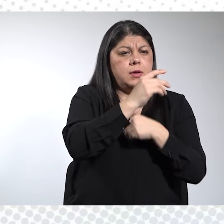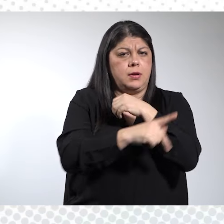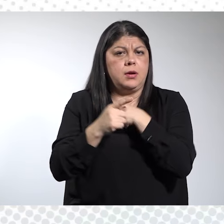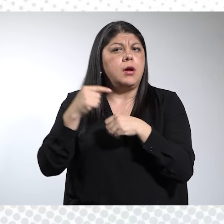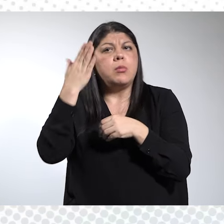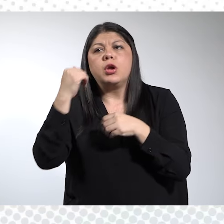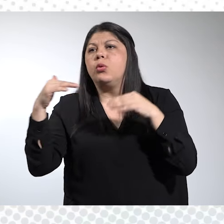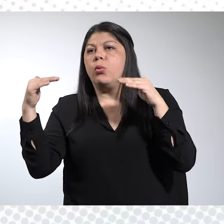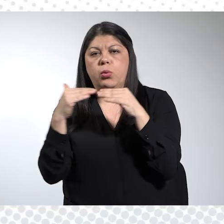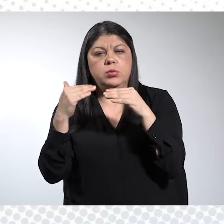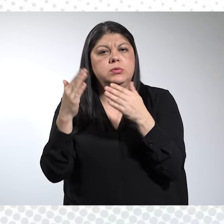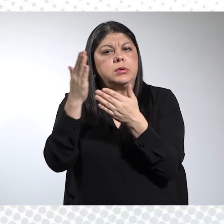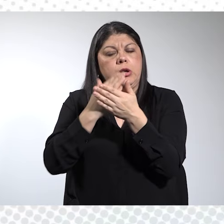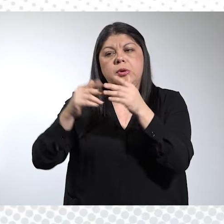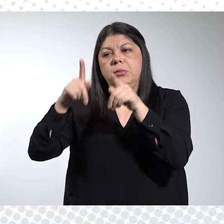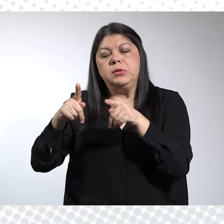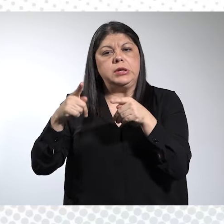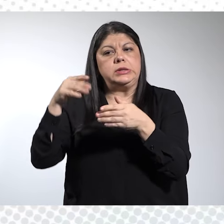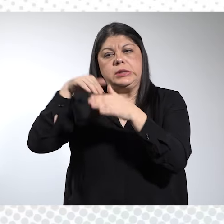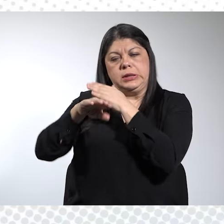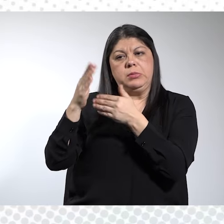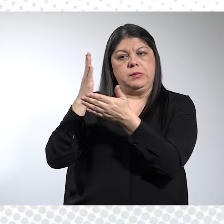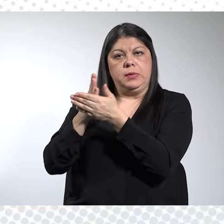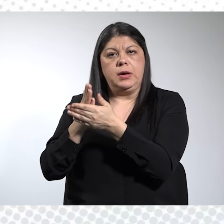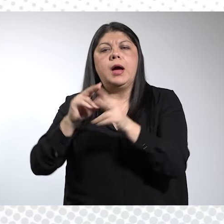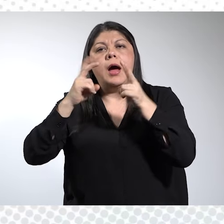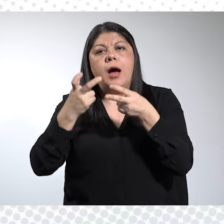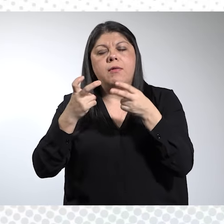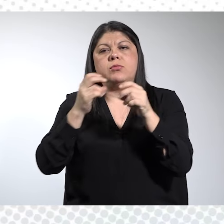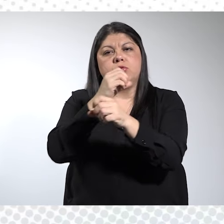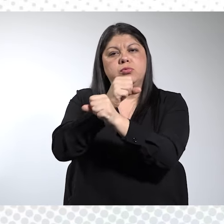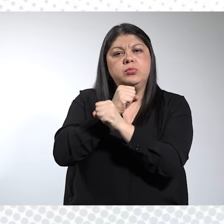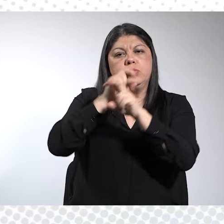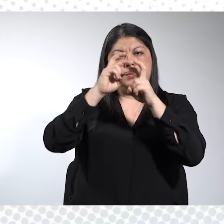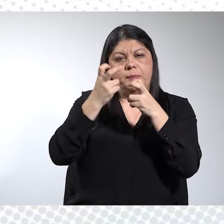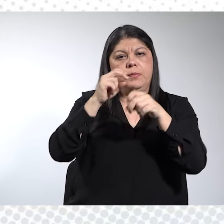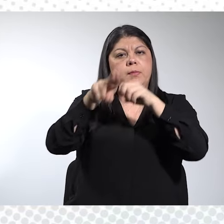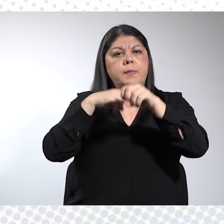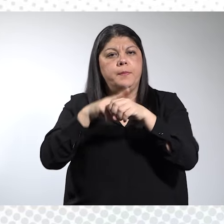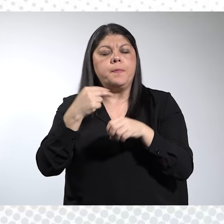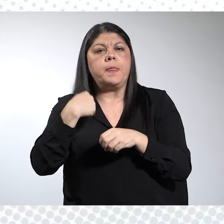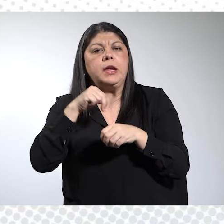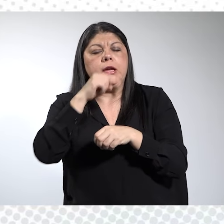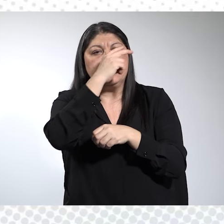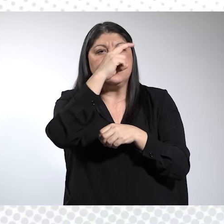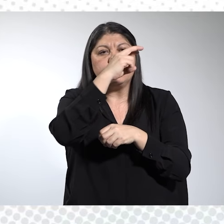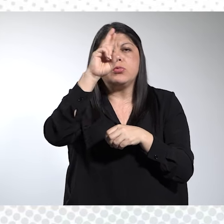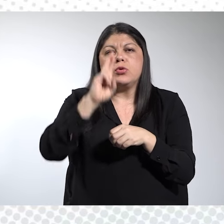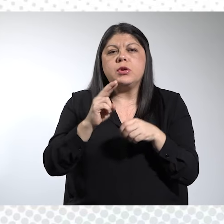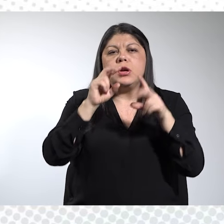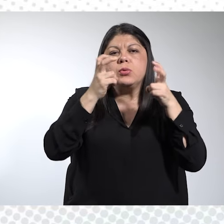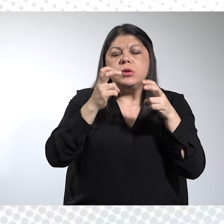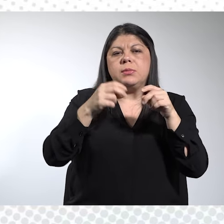porque tampoco es justo que paguen justos por pecadores. Y hablamos de un tema de seguridad nacional, porque aquí es un tema